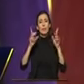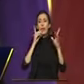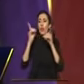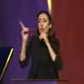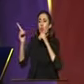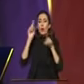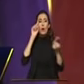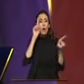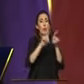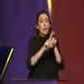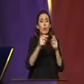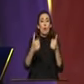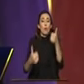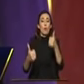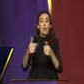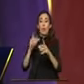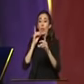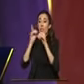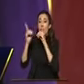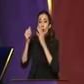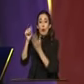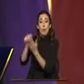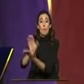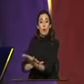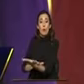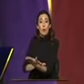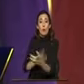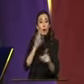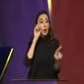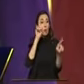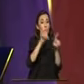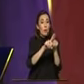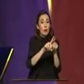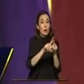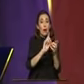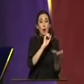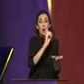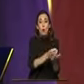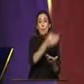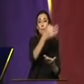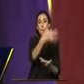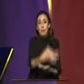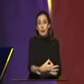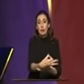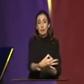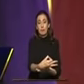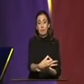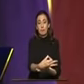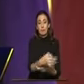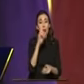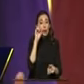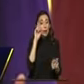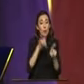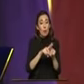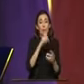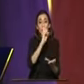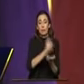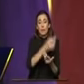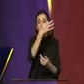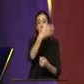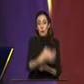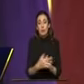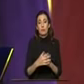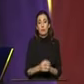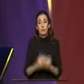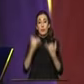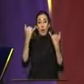diálogo y acuerdo? Que el diálogo propone, el acuerdo exige. El acuerdo hay que cumplirlo. Por eso,